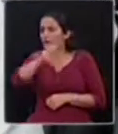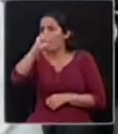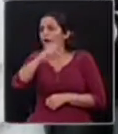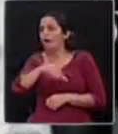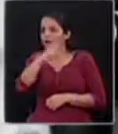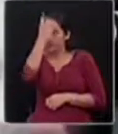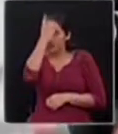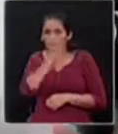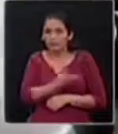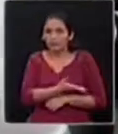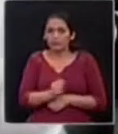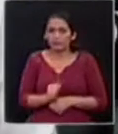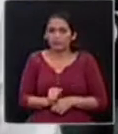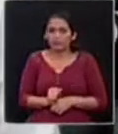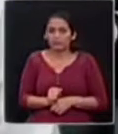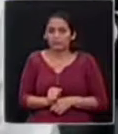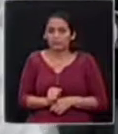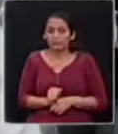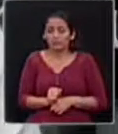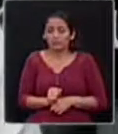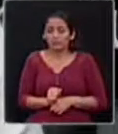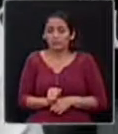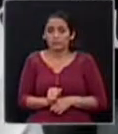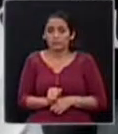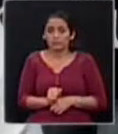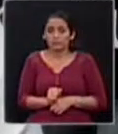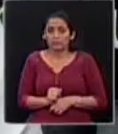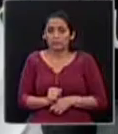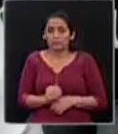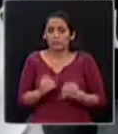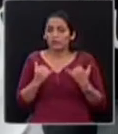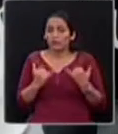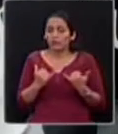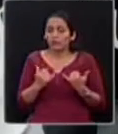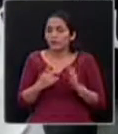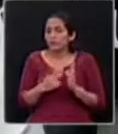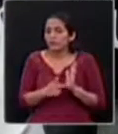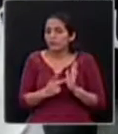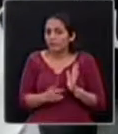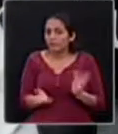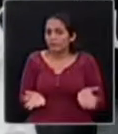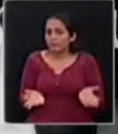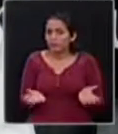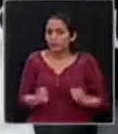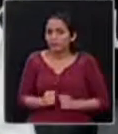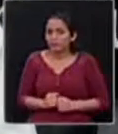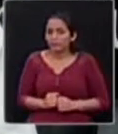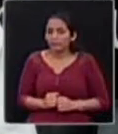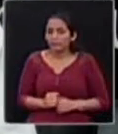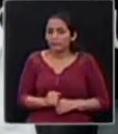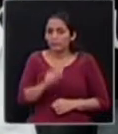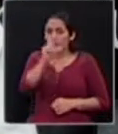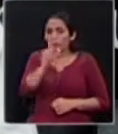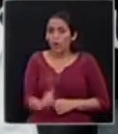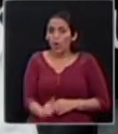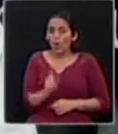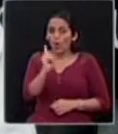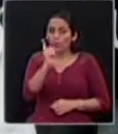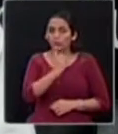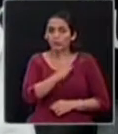poder ejecutivo yo no lo digo peyorativamente ahora cuál fue el remedio hay un solo dueño